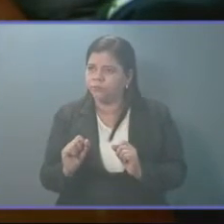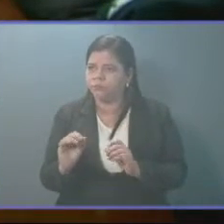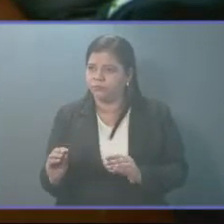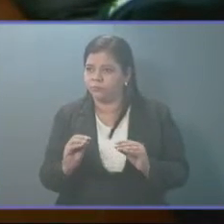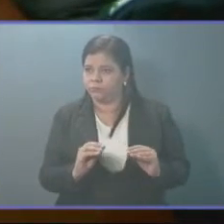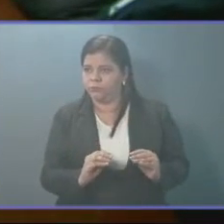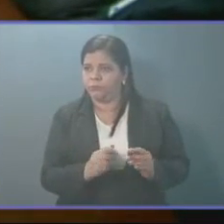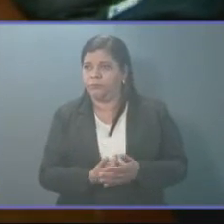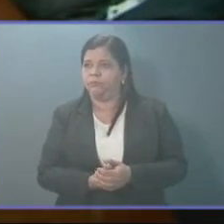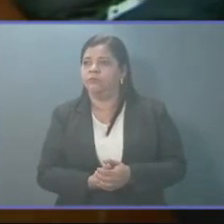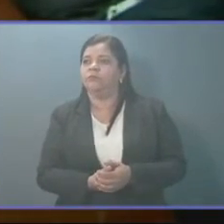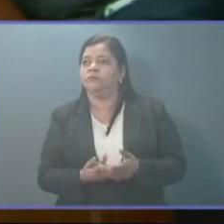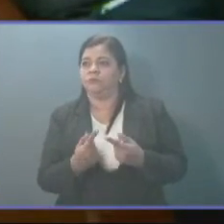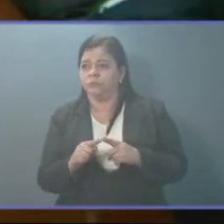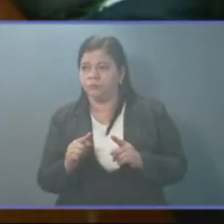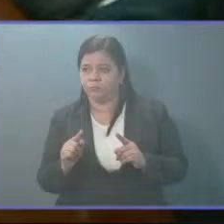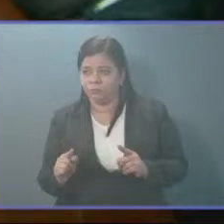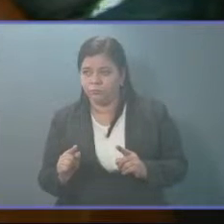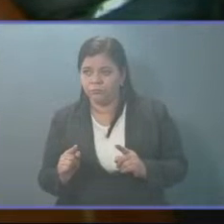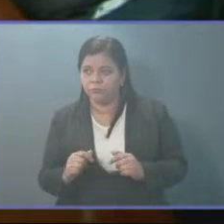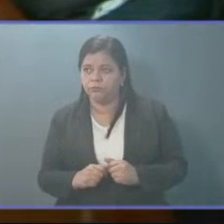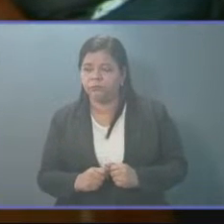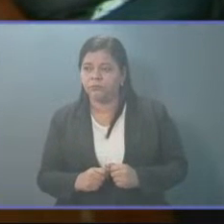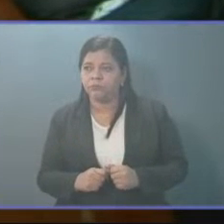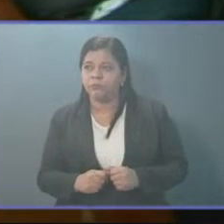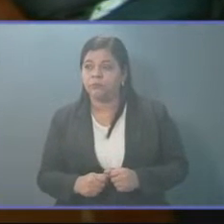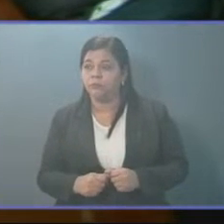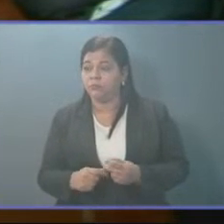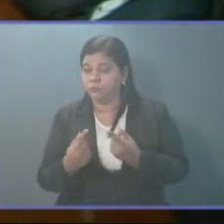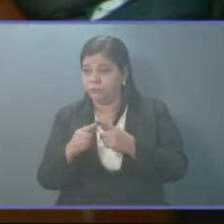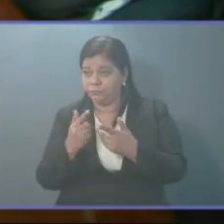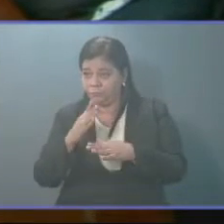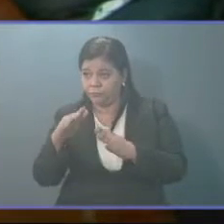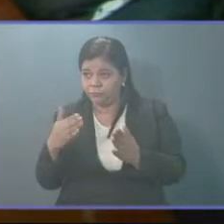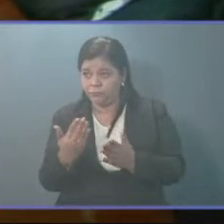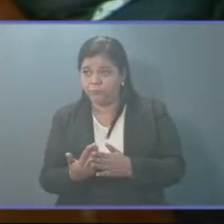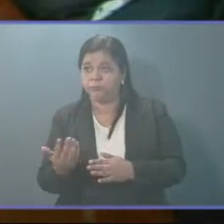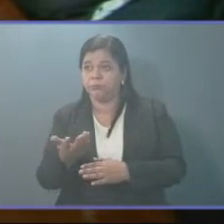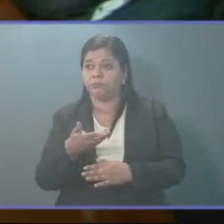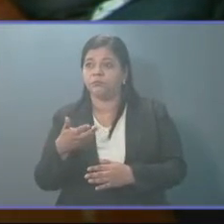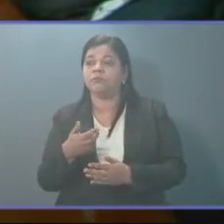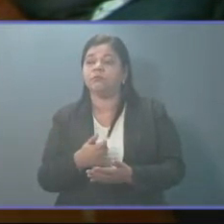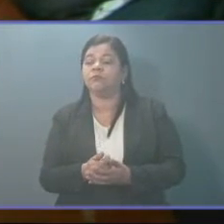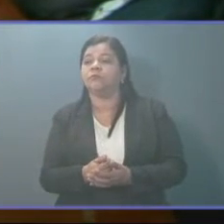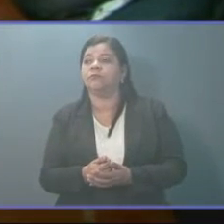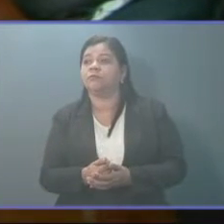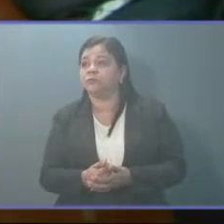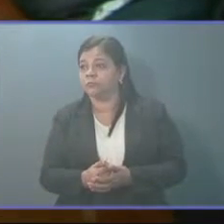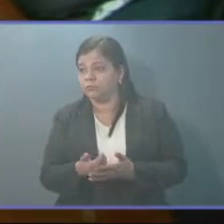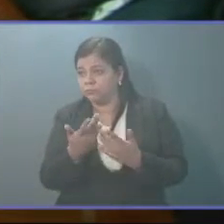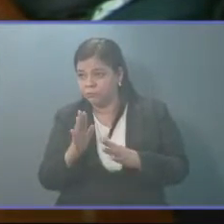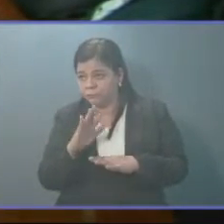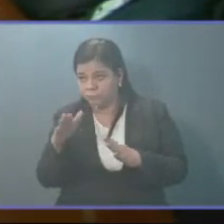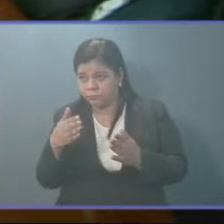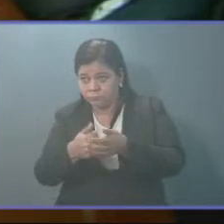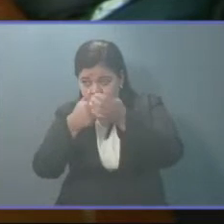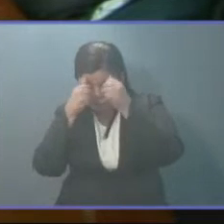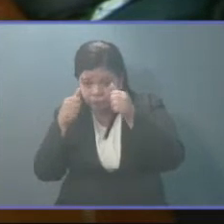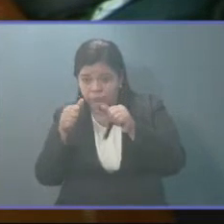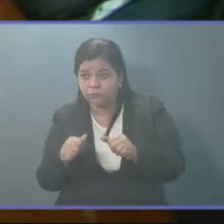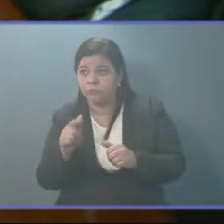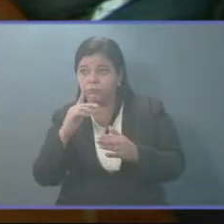tenemos ahí cuáles, pero deja de alguna manera como una interpretación, un